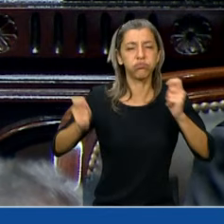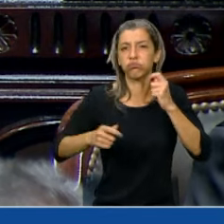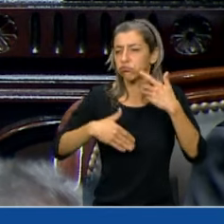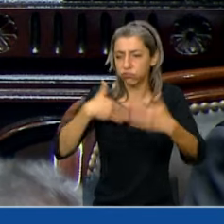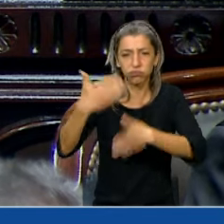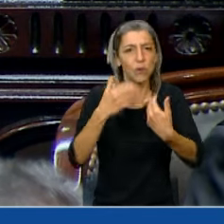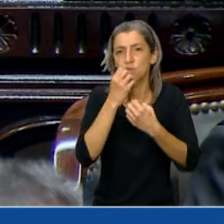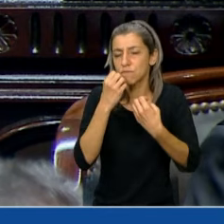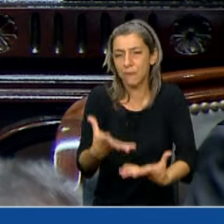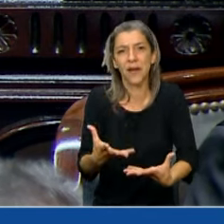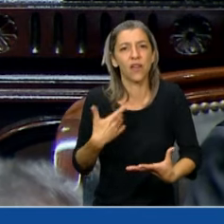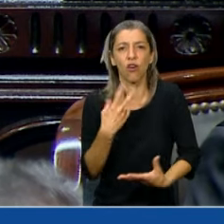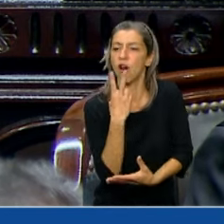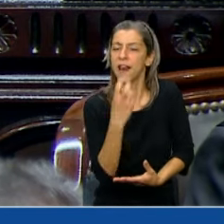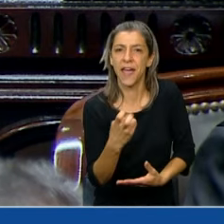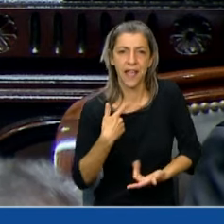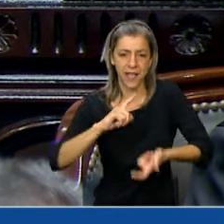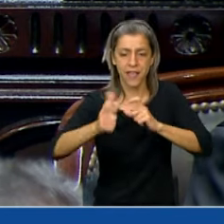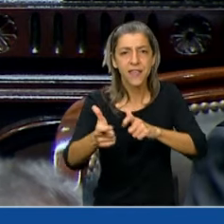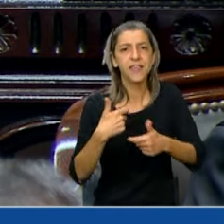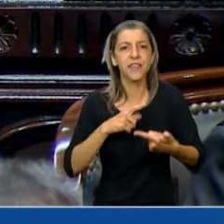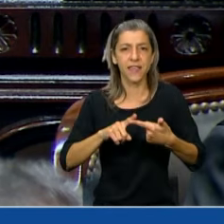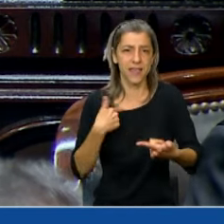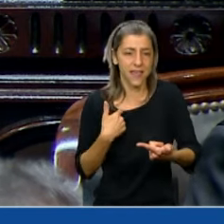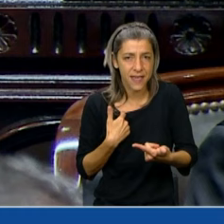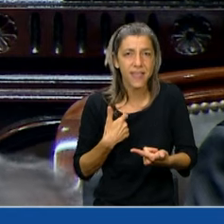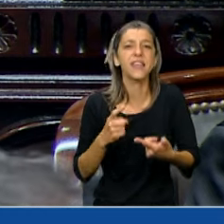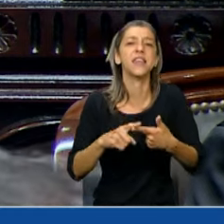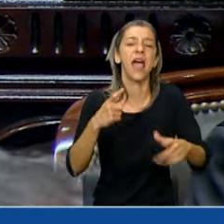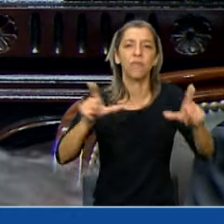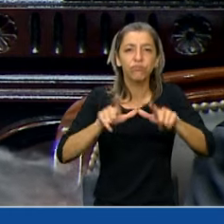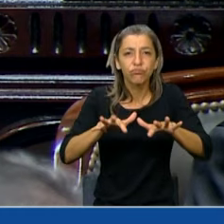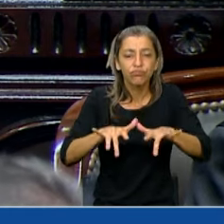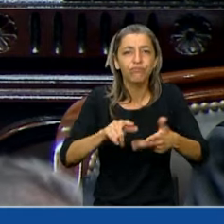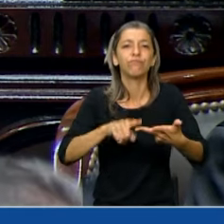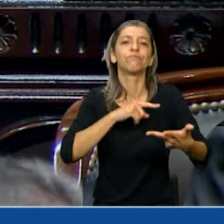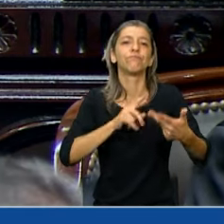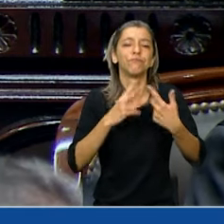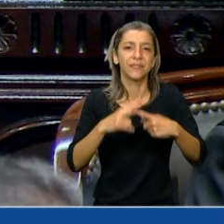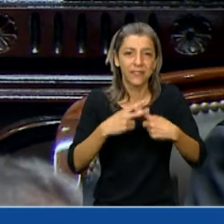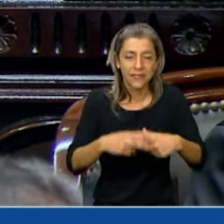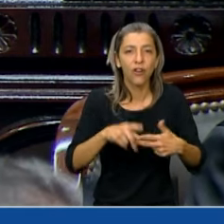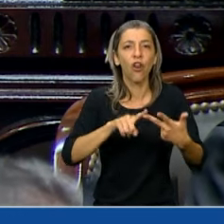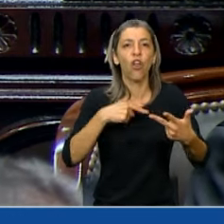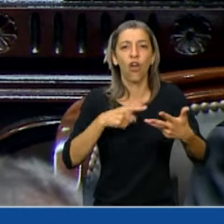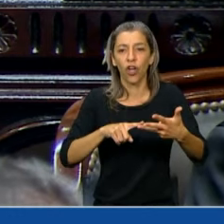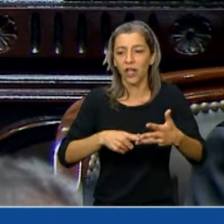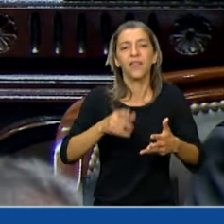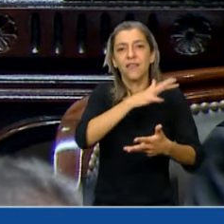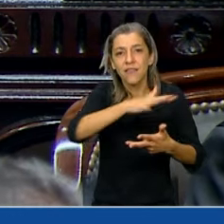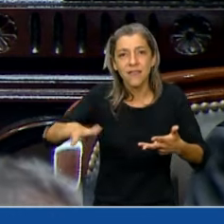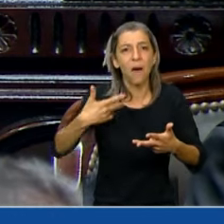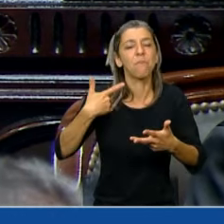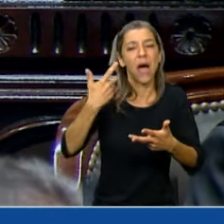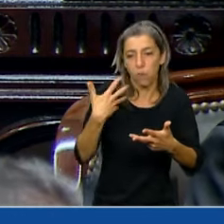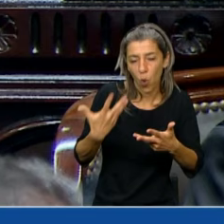renovable la digitalización la Inteligencia artificial la ciencia de la salud la explotación sustentable del mar la tecnología